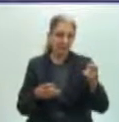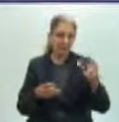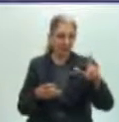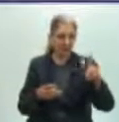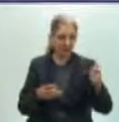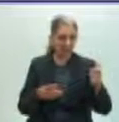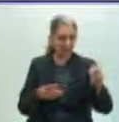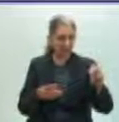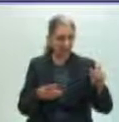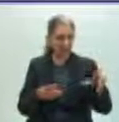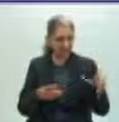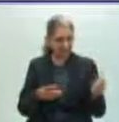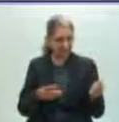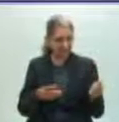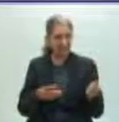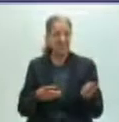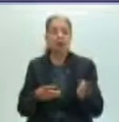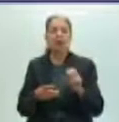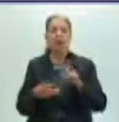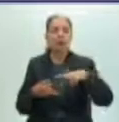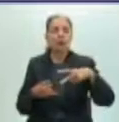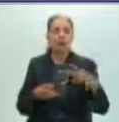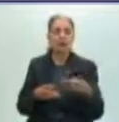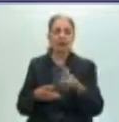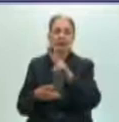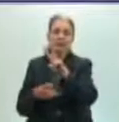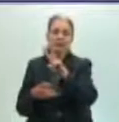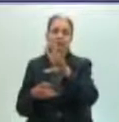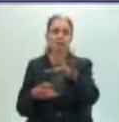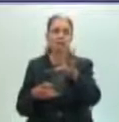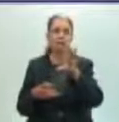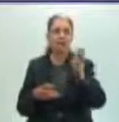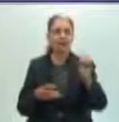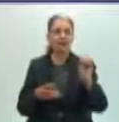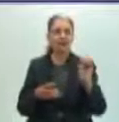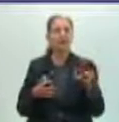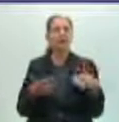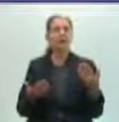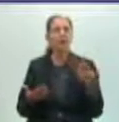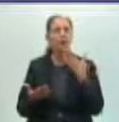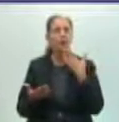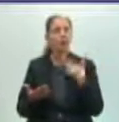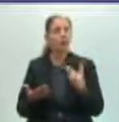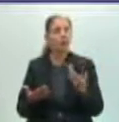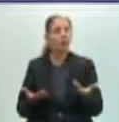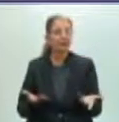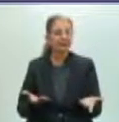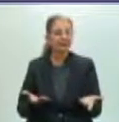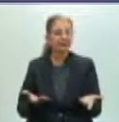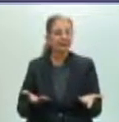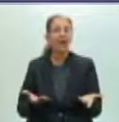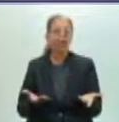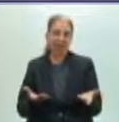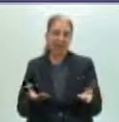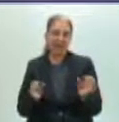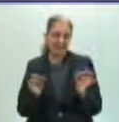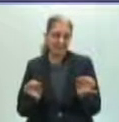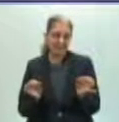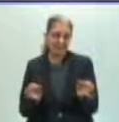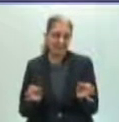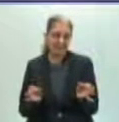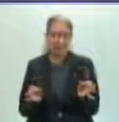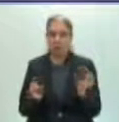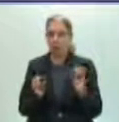de 250. Puede usted expresarlo de esta manera, pero también lo puede calcular de